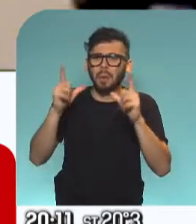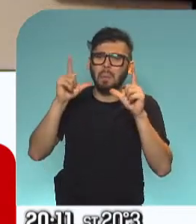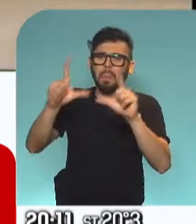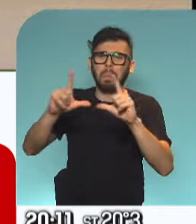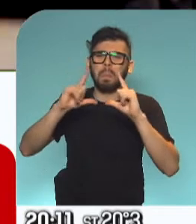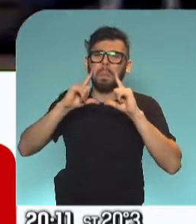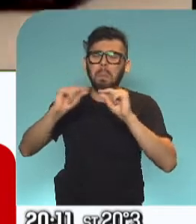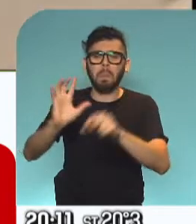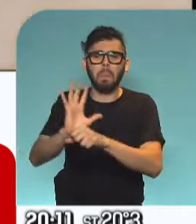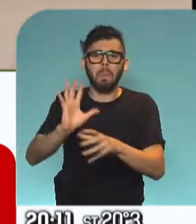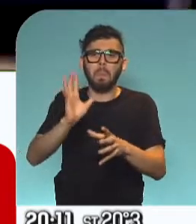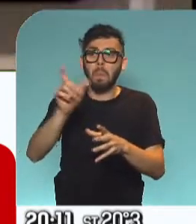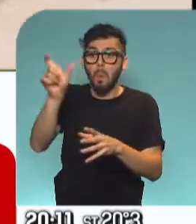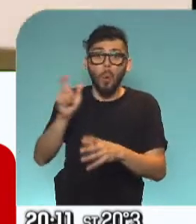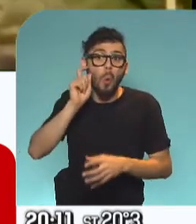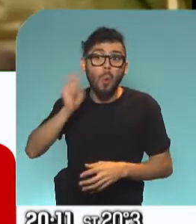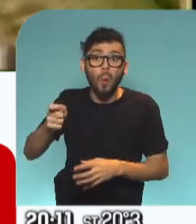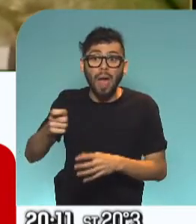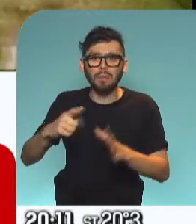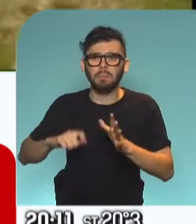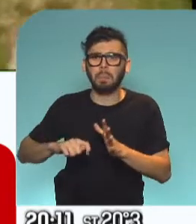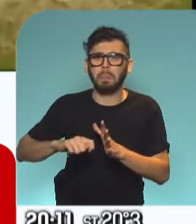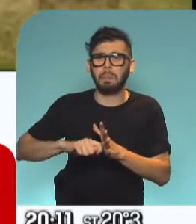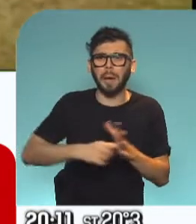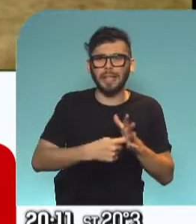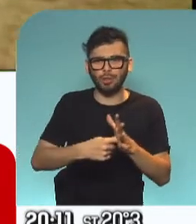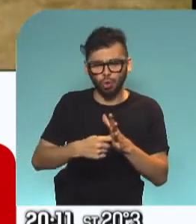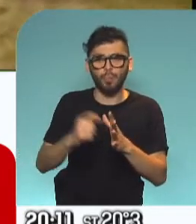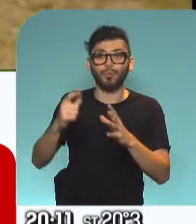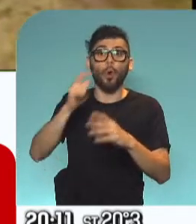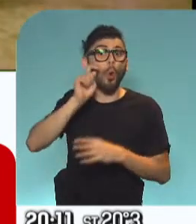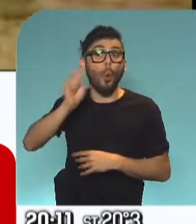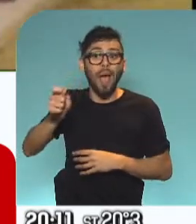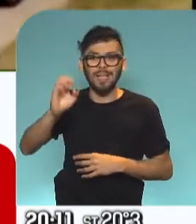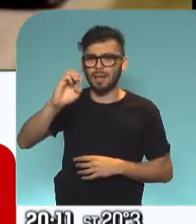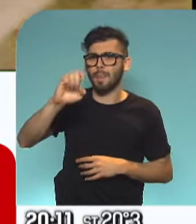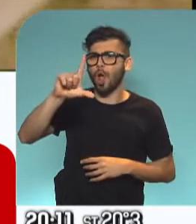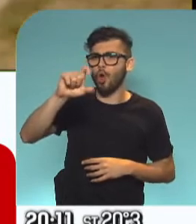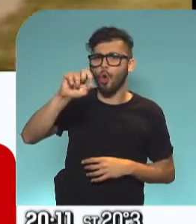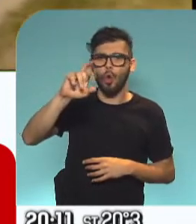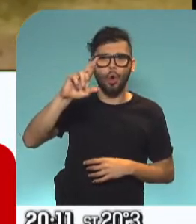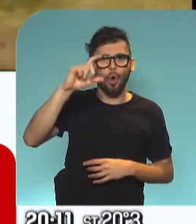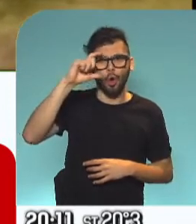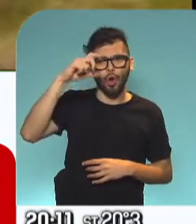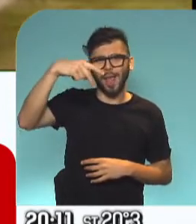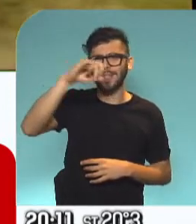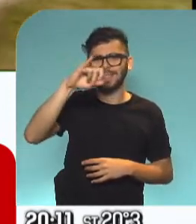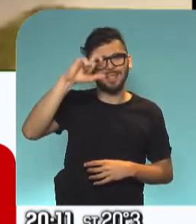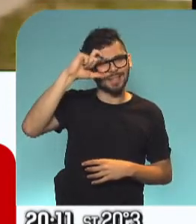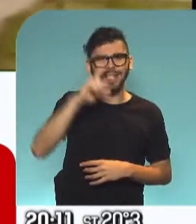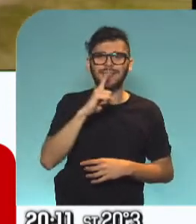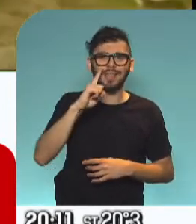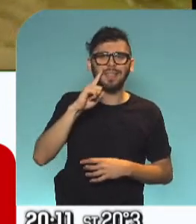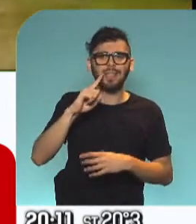para presionar a un juez de la Corte Suprema, en este caso a Lorenzetti, durante el fin de semana. Allí veíamos las imágenes. Una clara